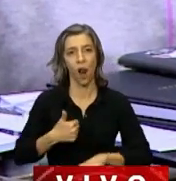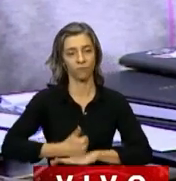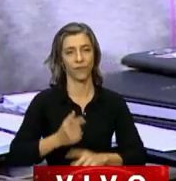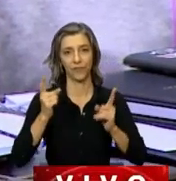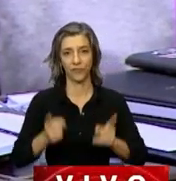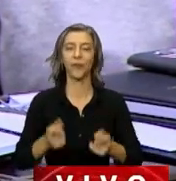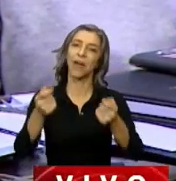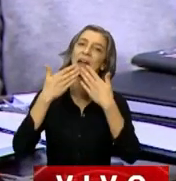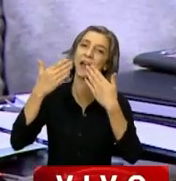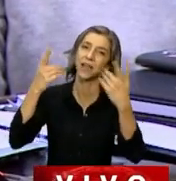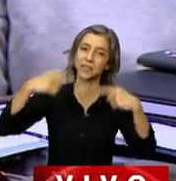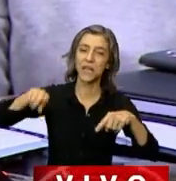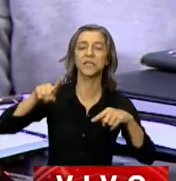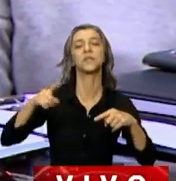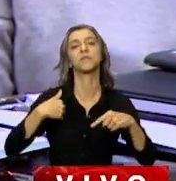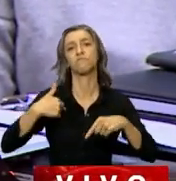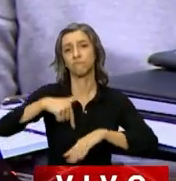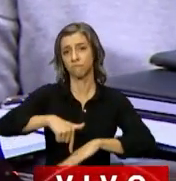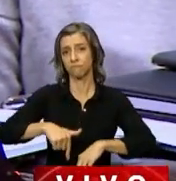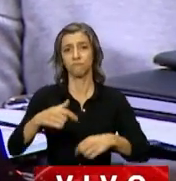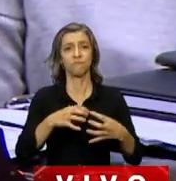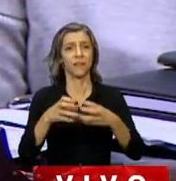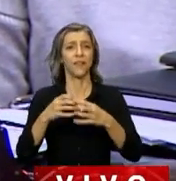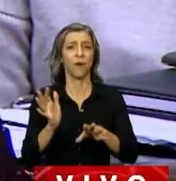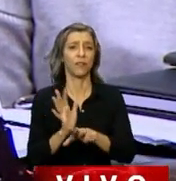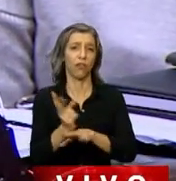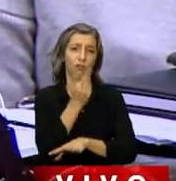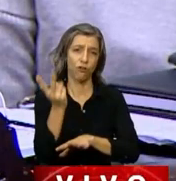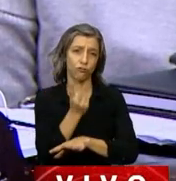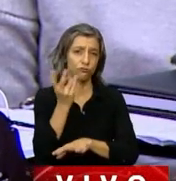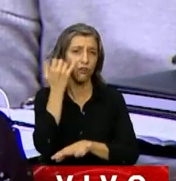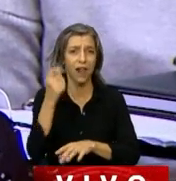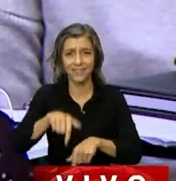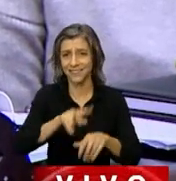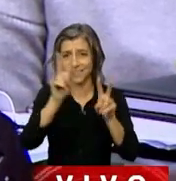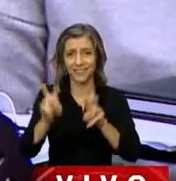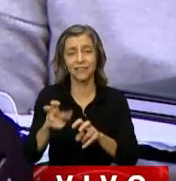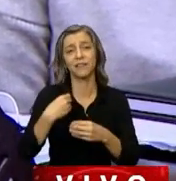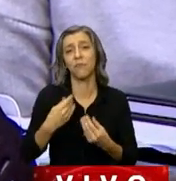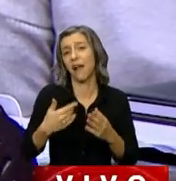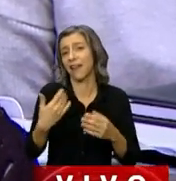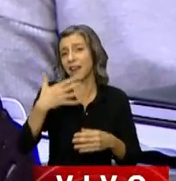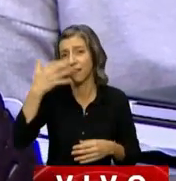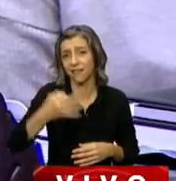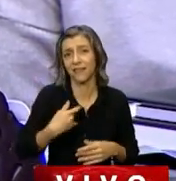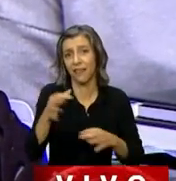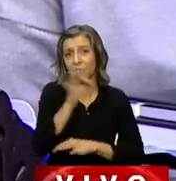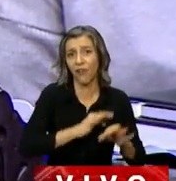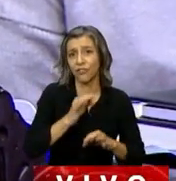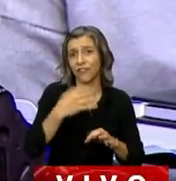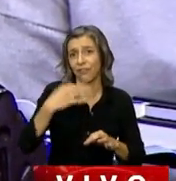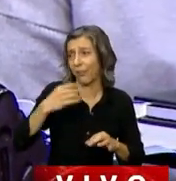discutiendo esto hace más de 2 horas, algo que debíamos haber aprobado por unanimidad apenas empezamos a transitar este